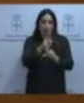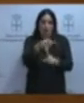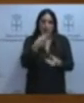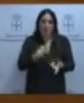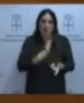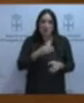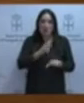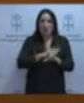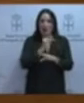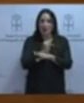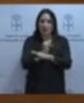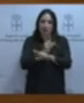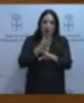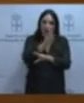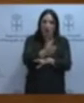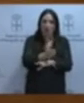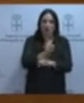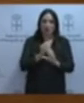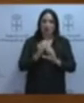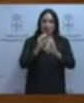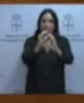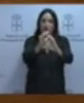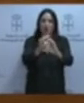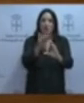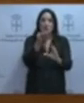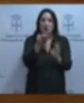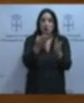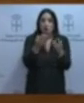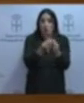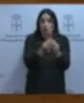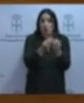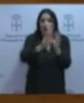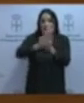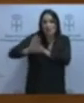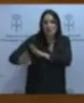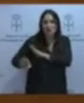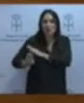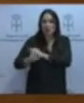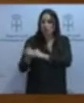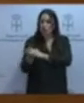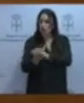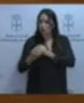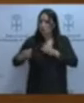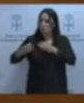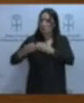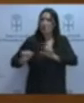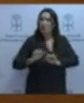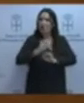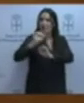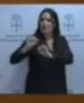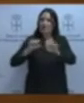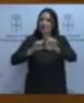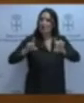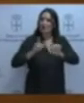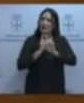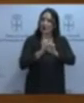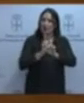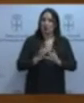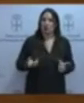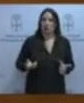y junto con los míos vecinos vamos a defender la empresa de transportes.